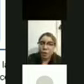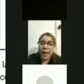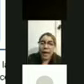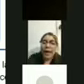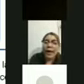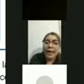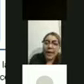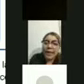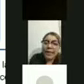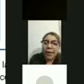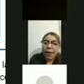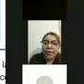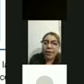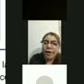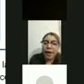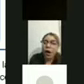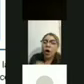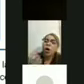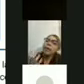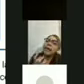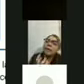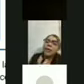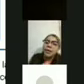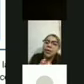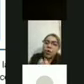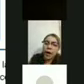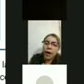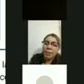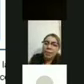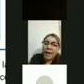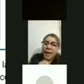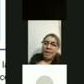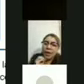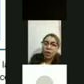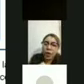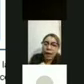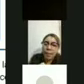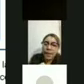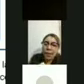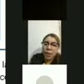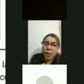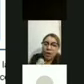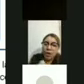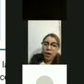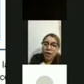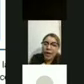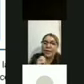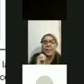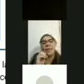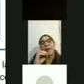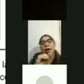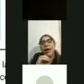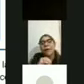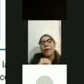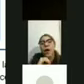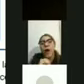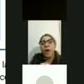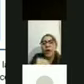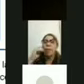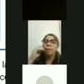esto? Que aquí se va a evidenciar cómo en el ambiente escolar la escritura va a ser un proceso que se va a